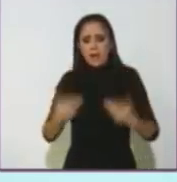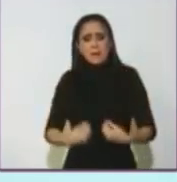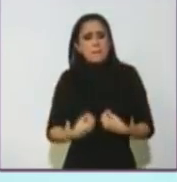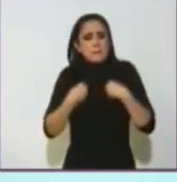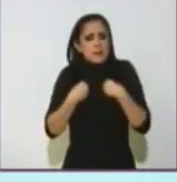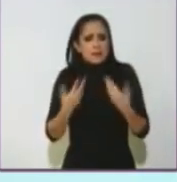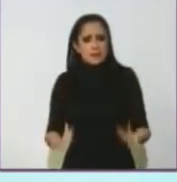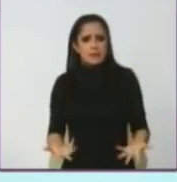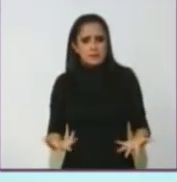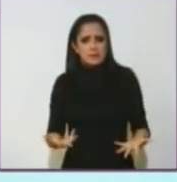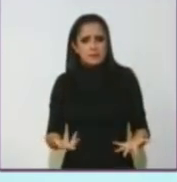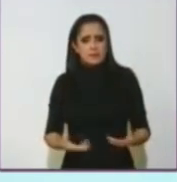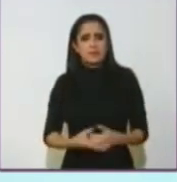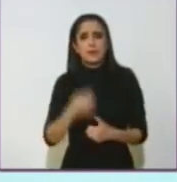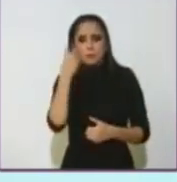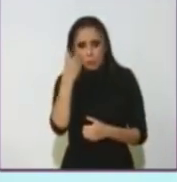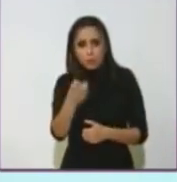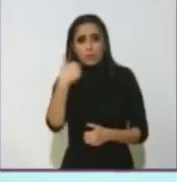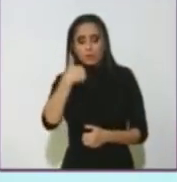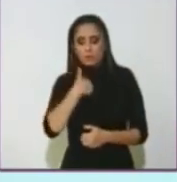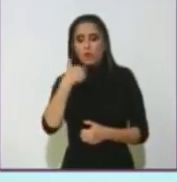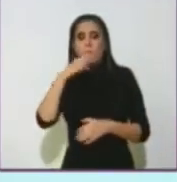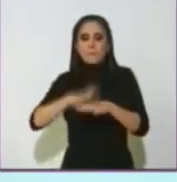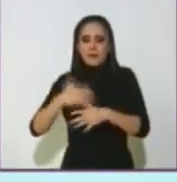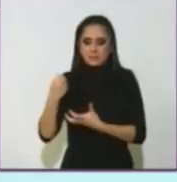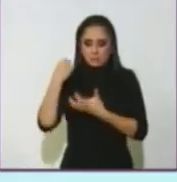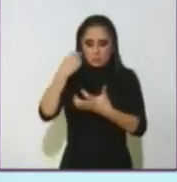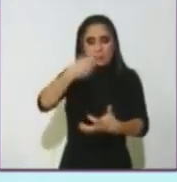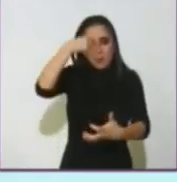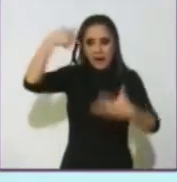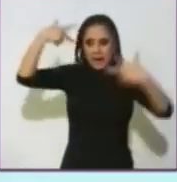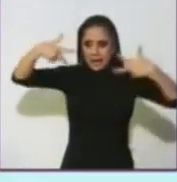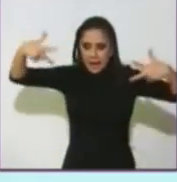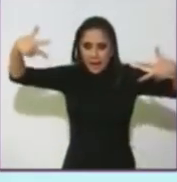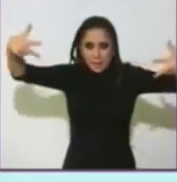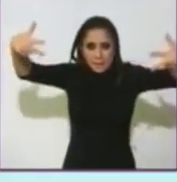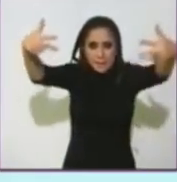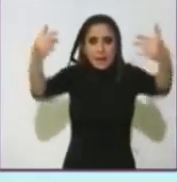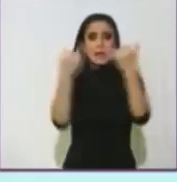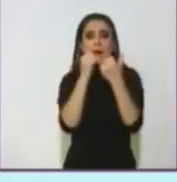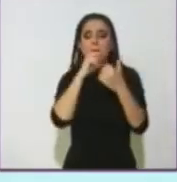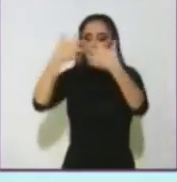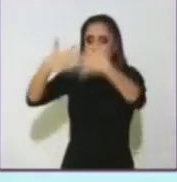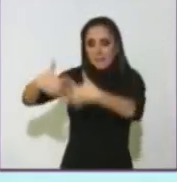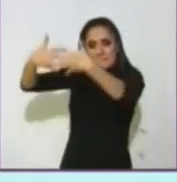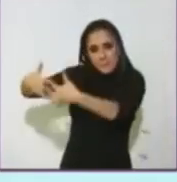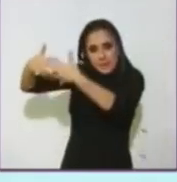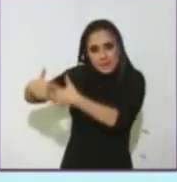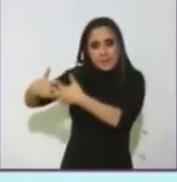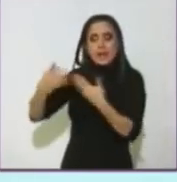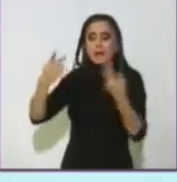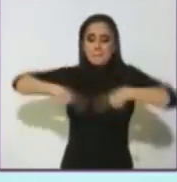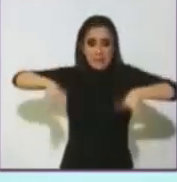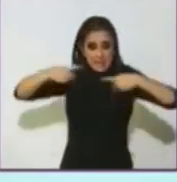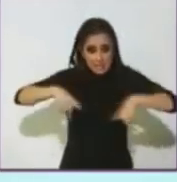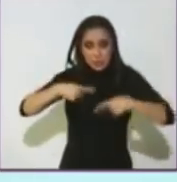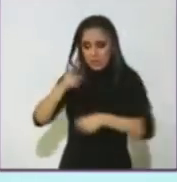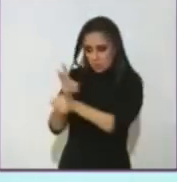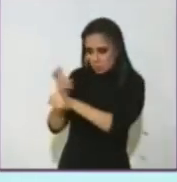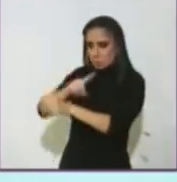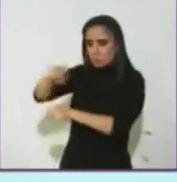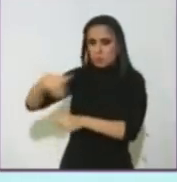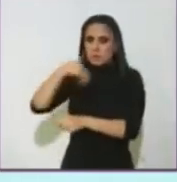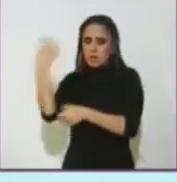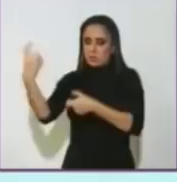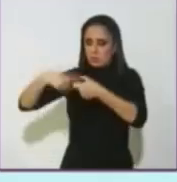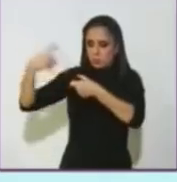por eso voy a invertir en más cámaras pero también voy a invitar a los empresarios y a los ciudadanos que quieran que se sumen y